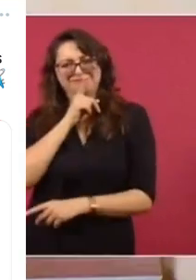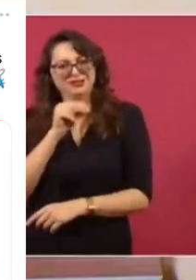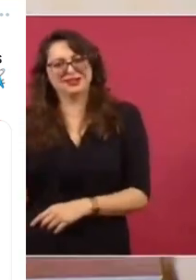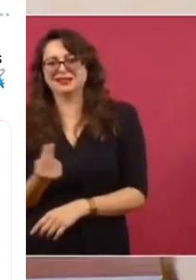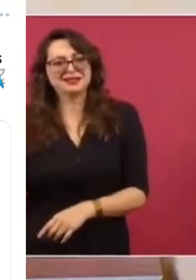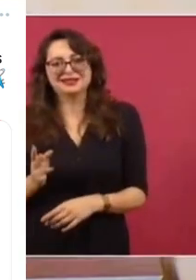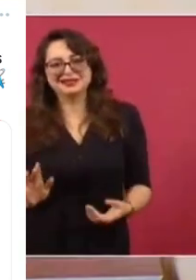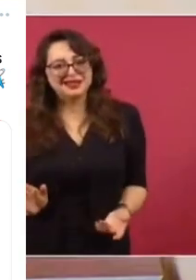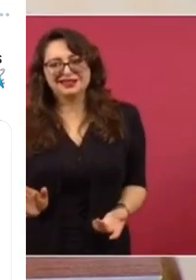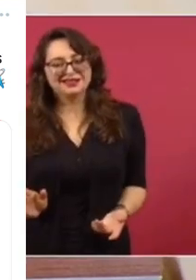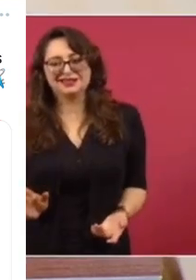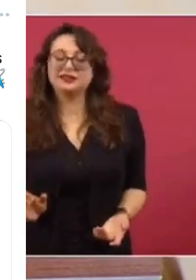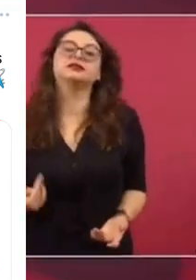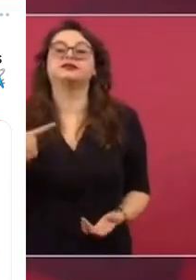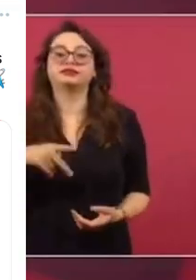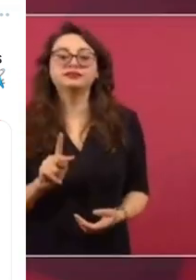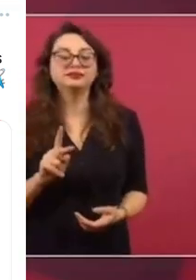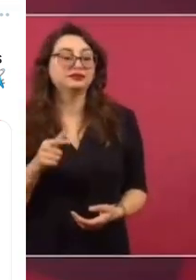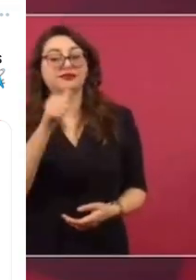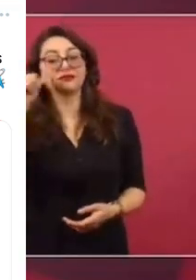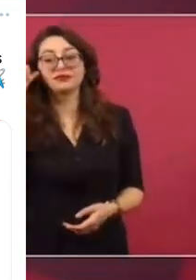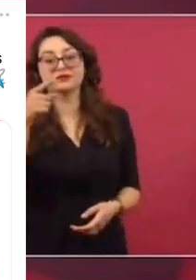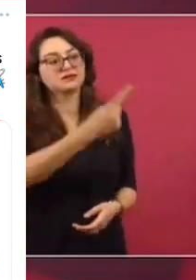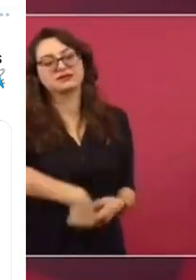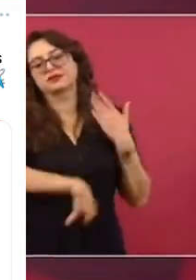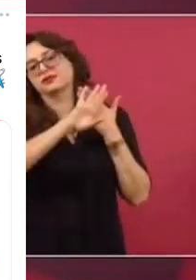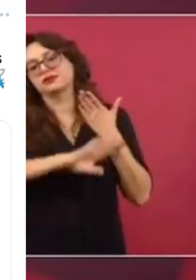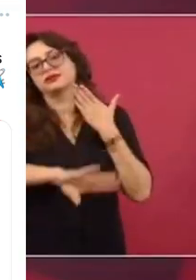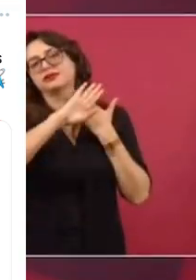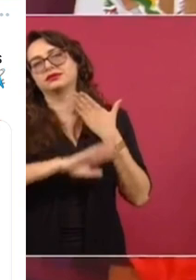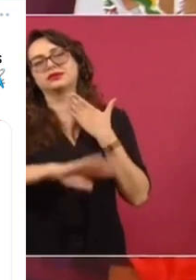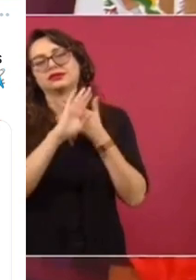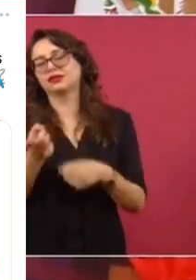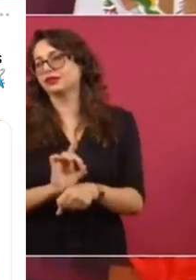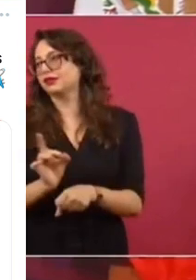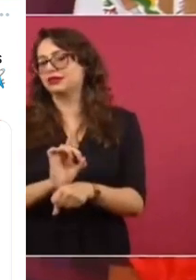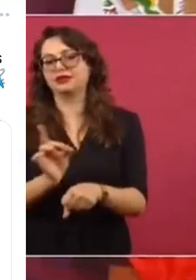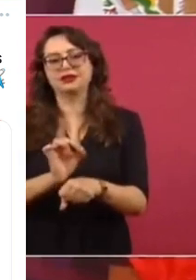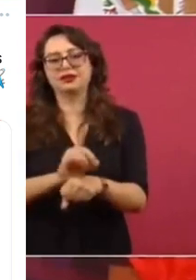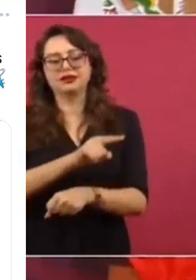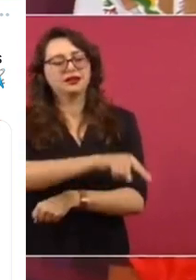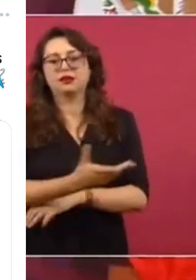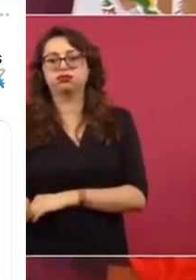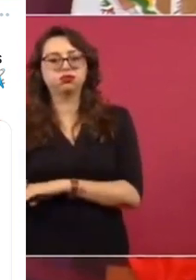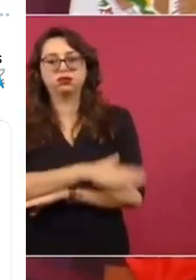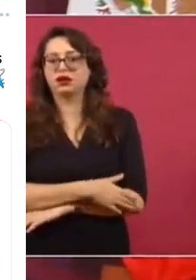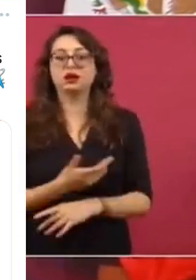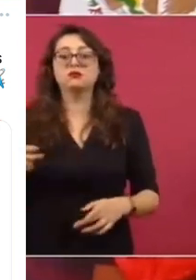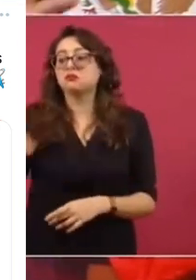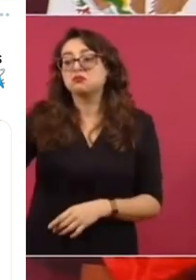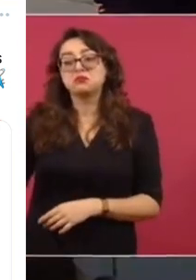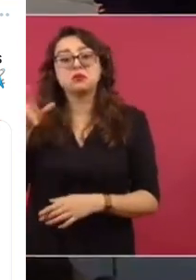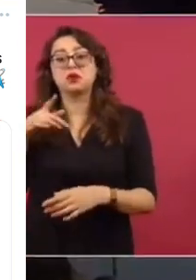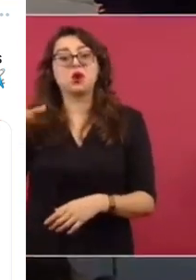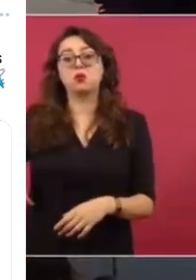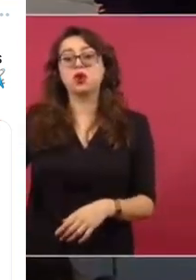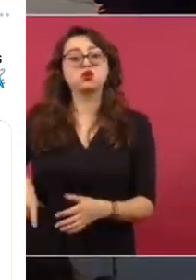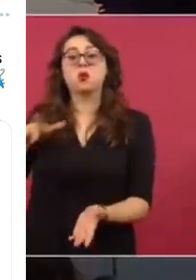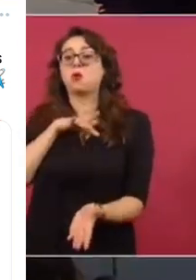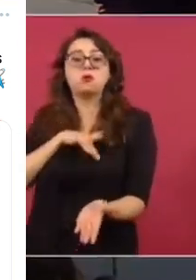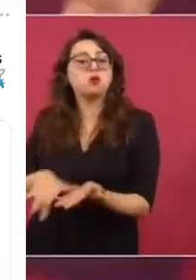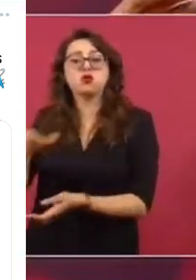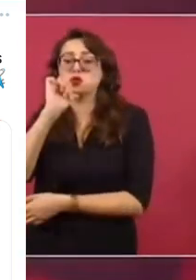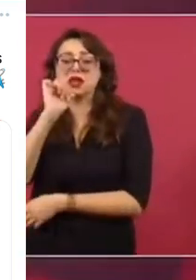ayer. Era muy meritorio. Ah, pero se habían costeado su viaje, porque ninguna